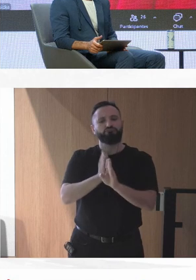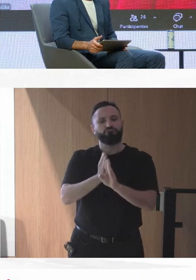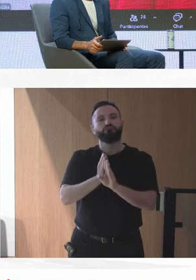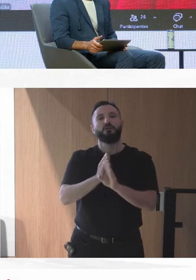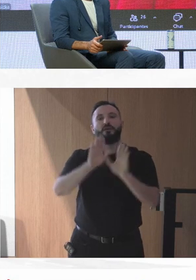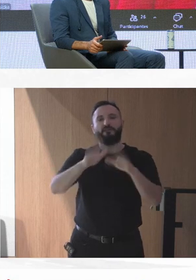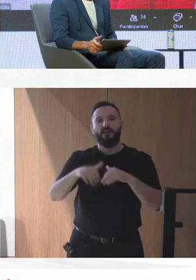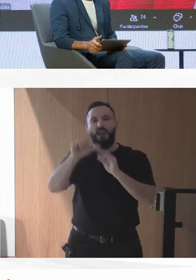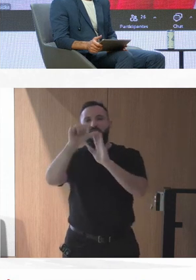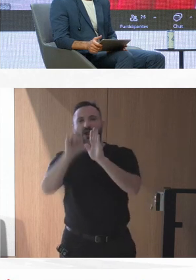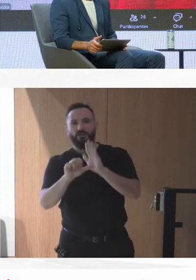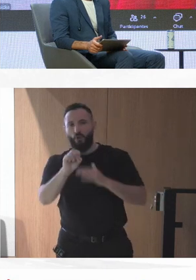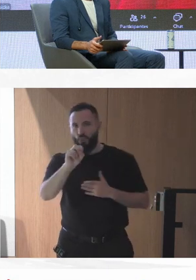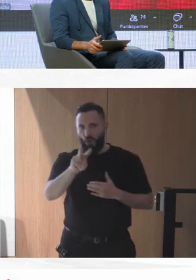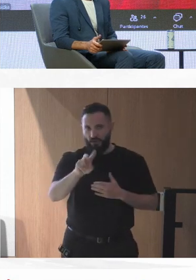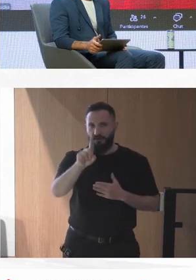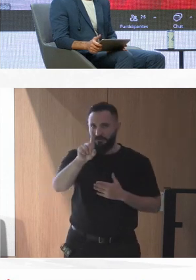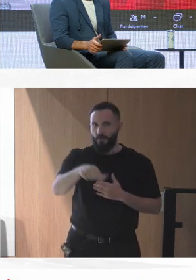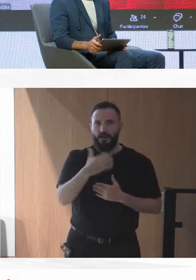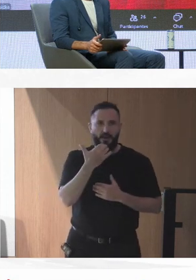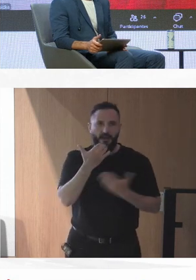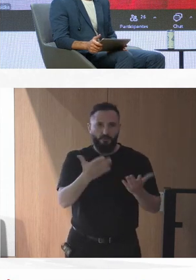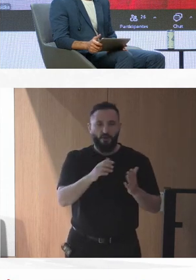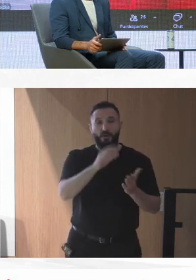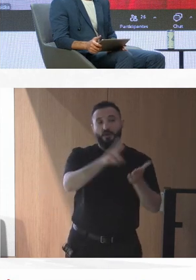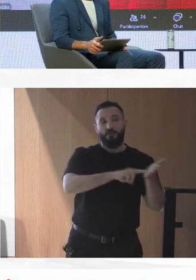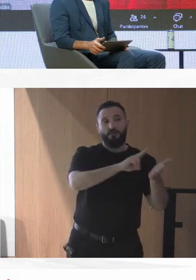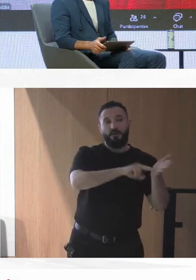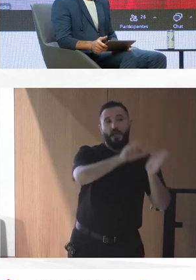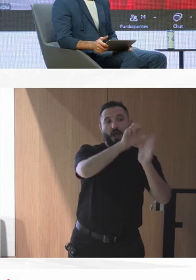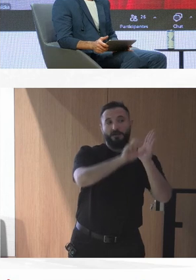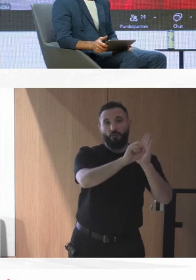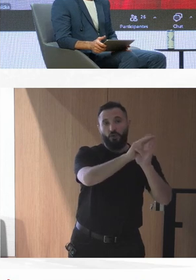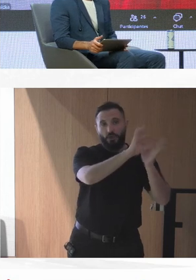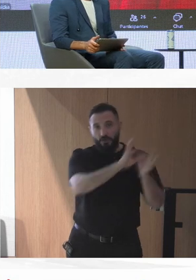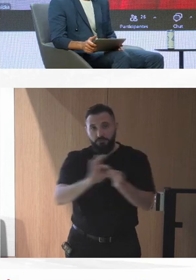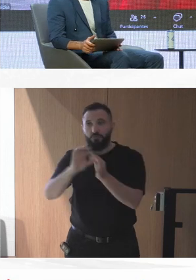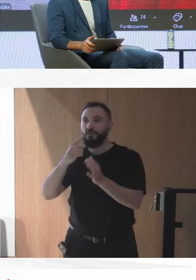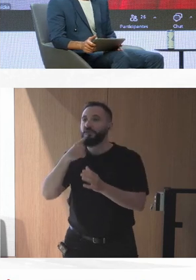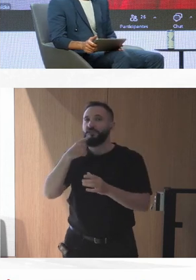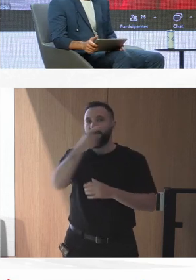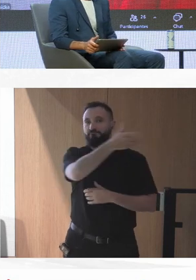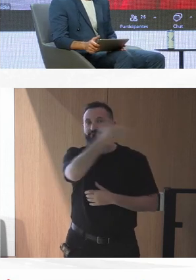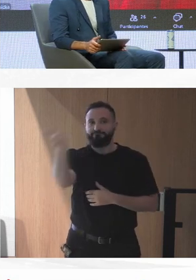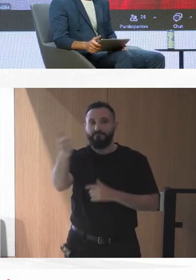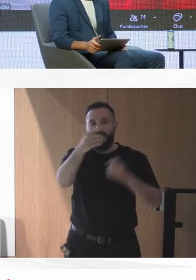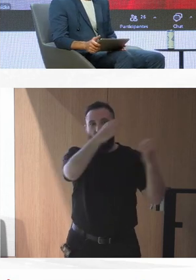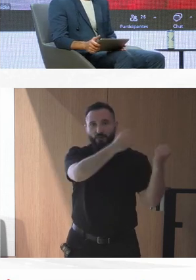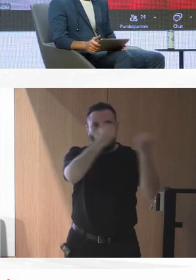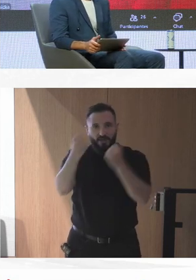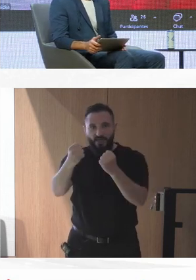el artículo 12, por ejemplo, del CRPD dice que las autoridades deben de crear